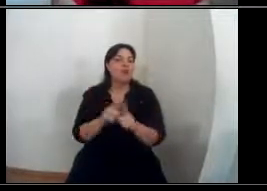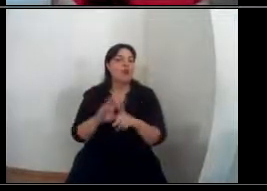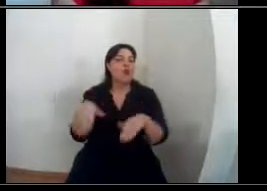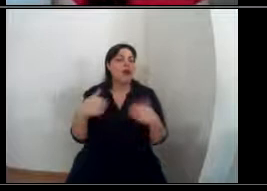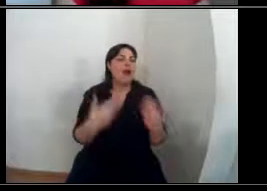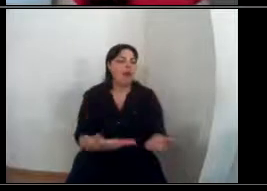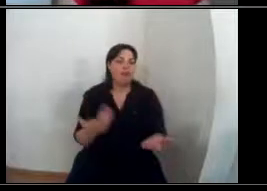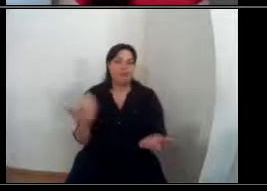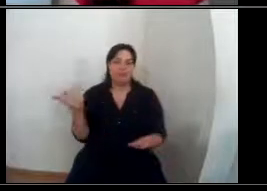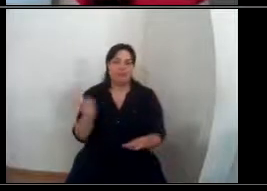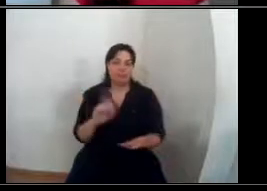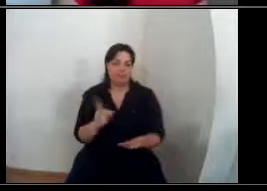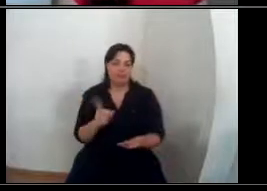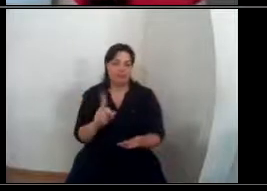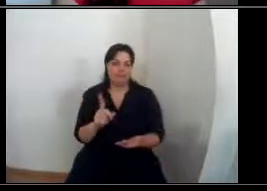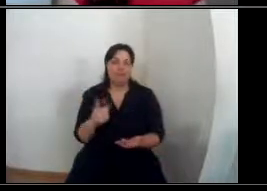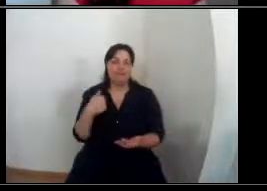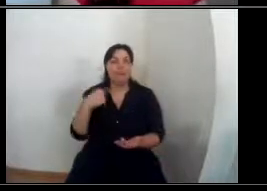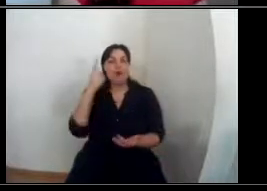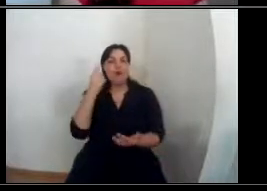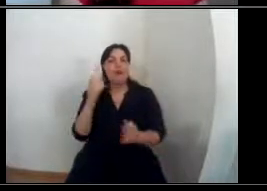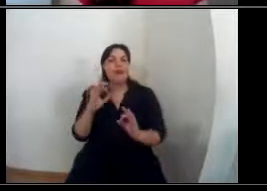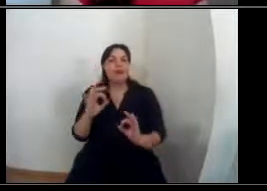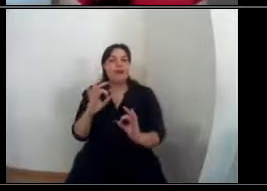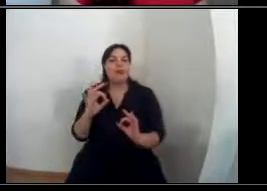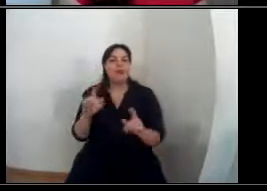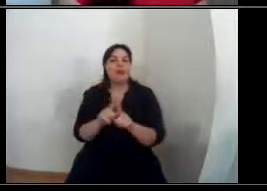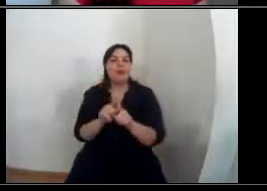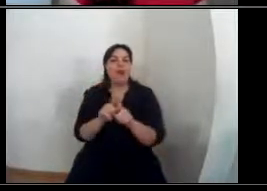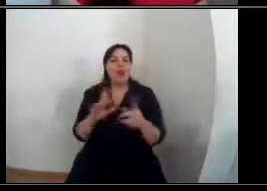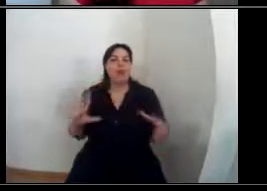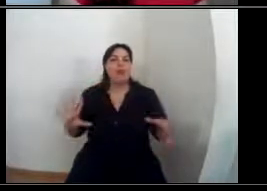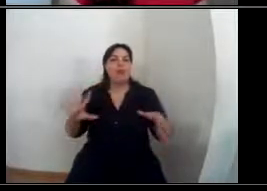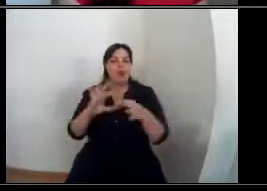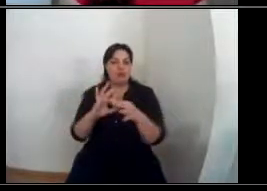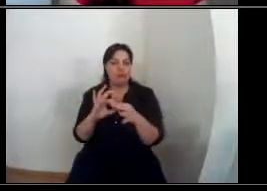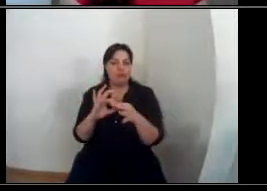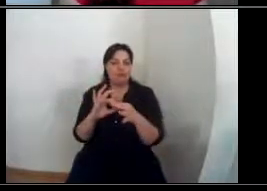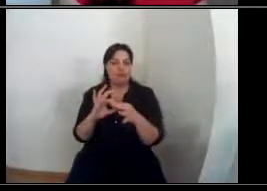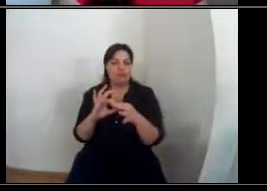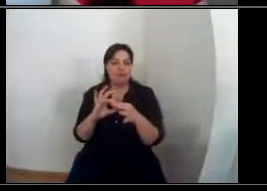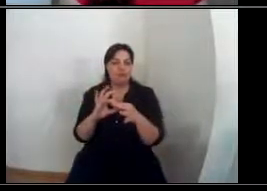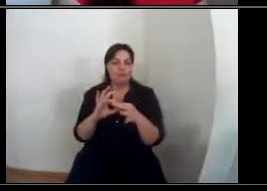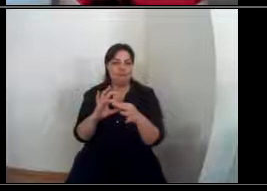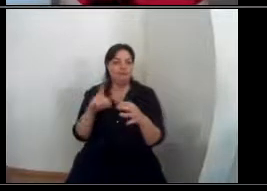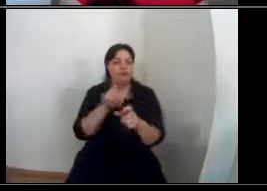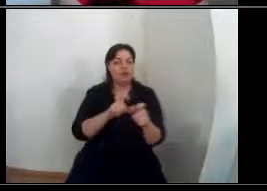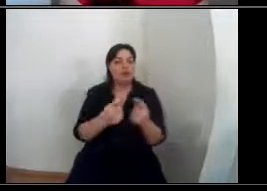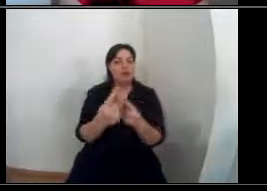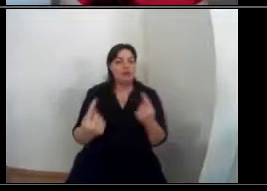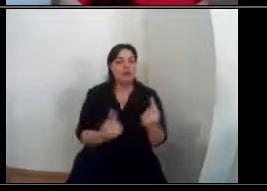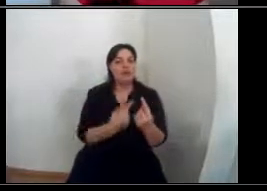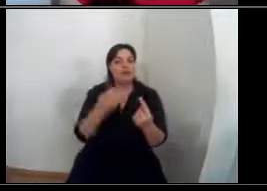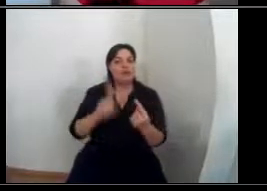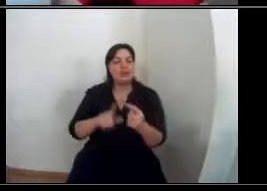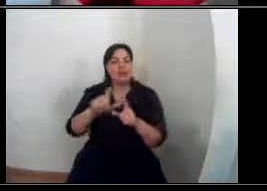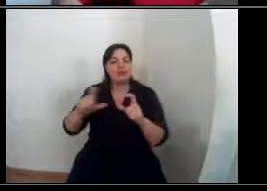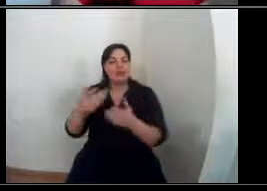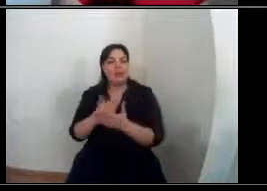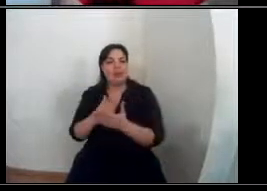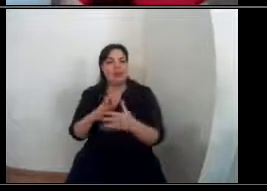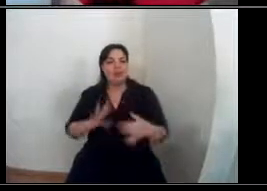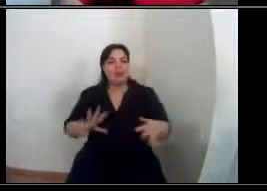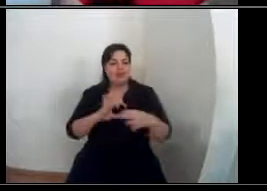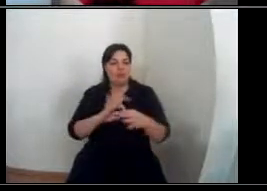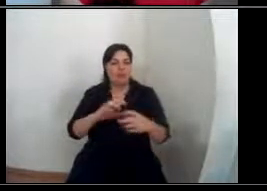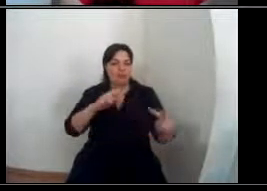Creo que precisamente una boda, ¿no? Digamos, entre las dos partes. Entonces, para ser concreta y responder con claridad, creo que